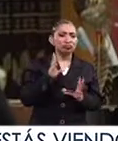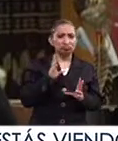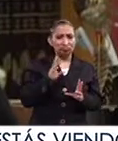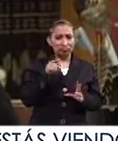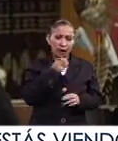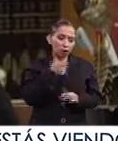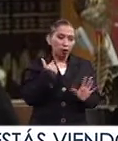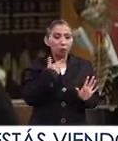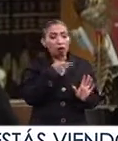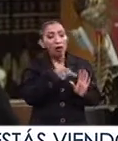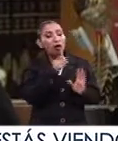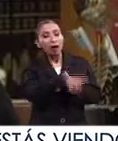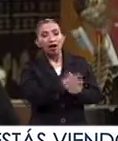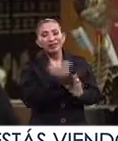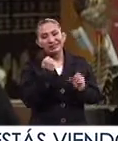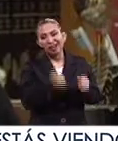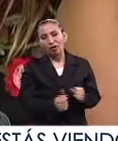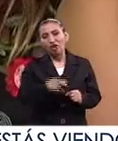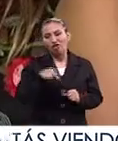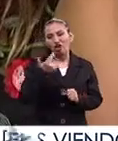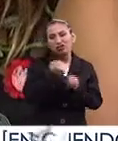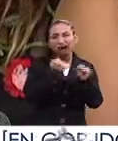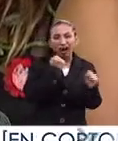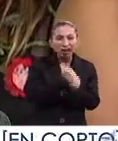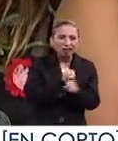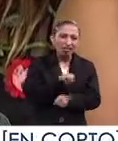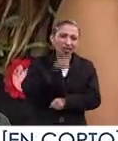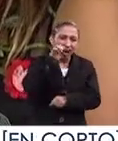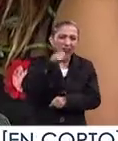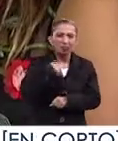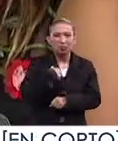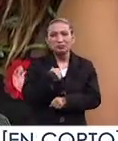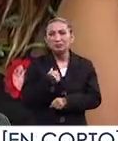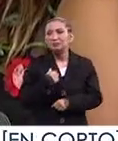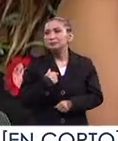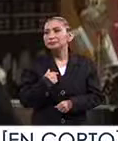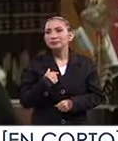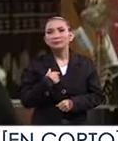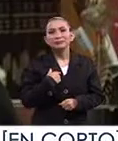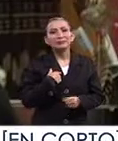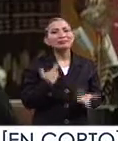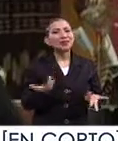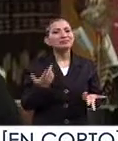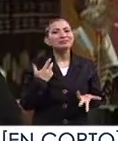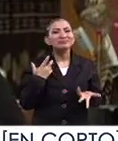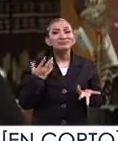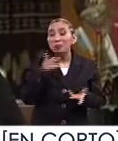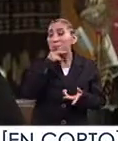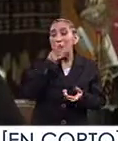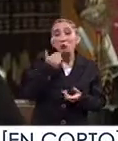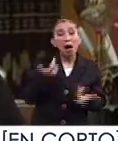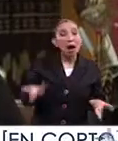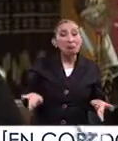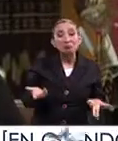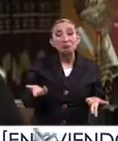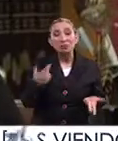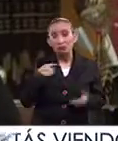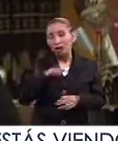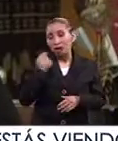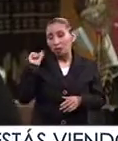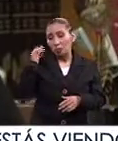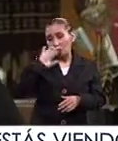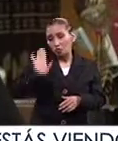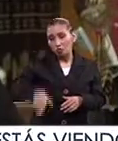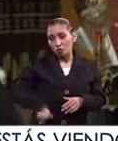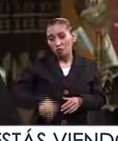era. Tenía 12 años. Tenía 12 años. No tenía papá, había perdido